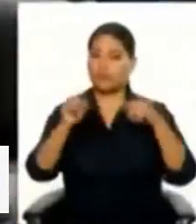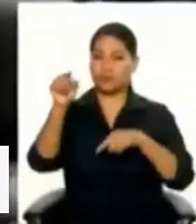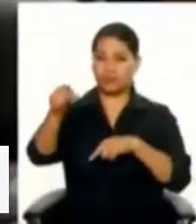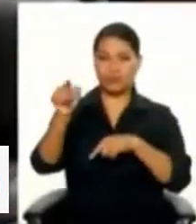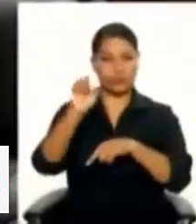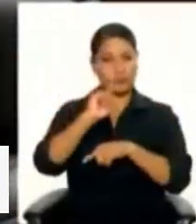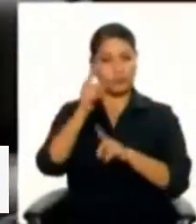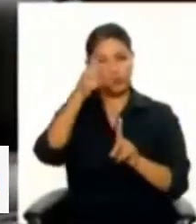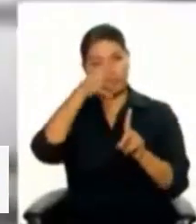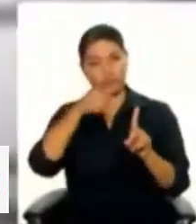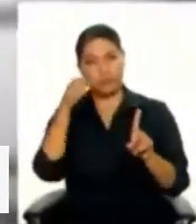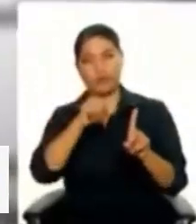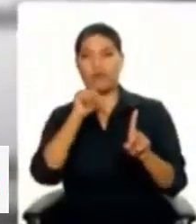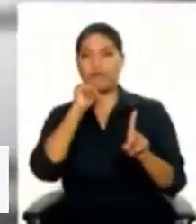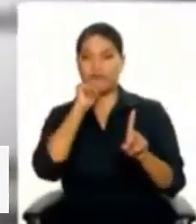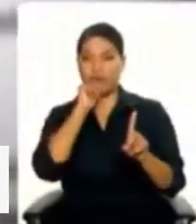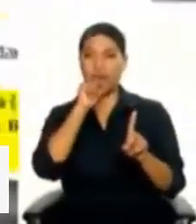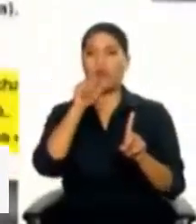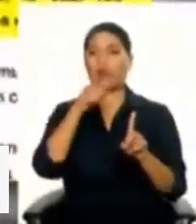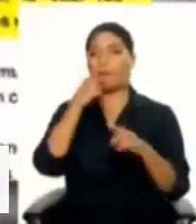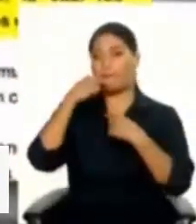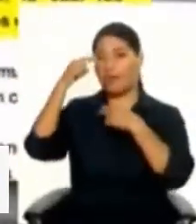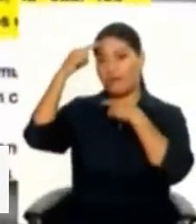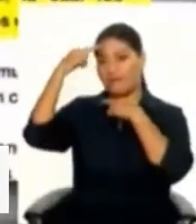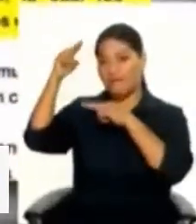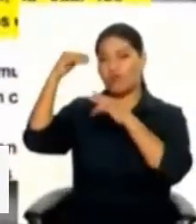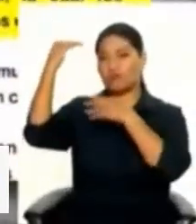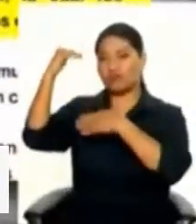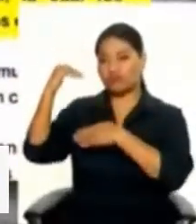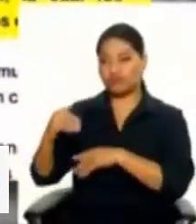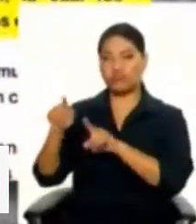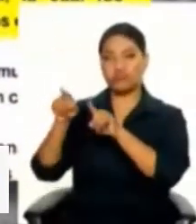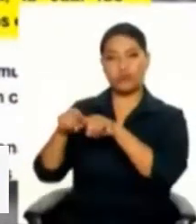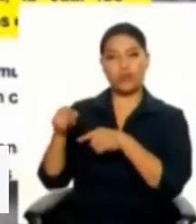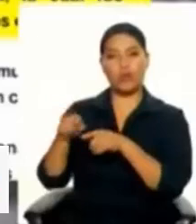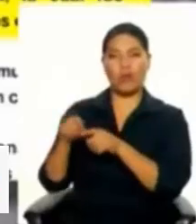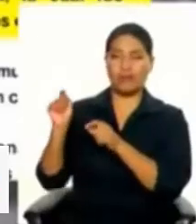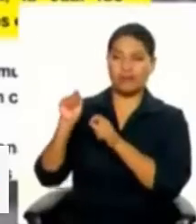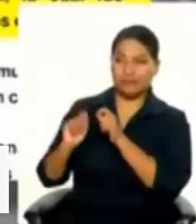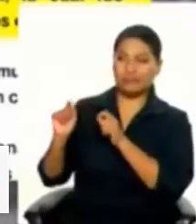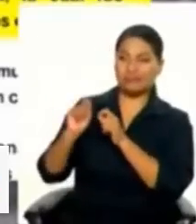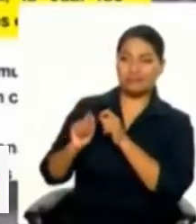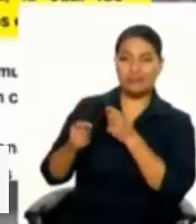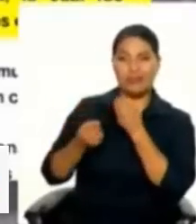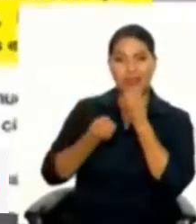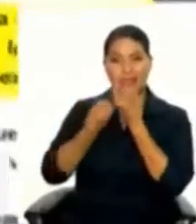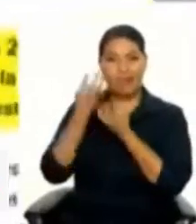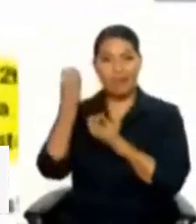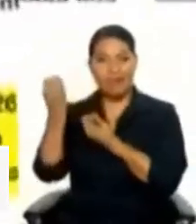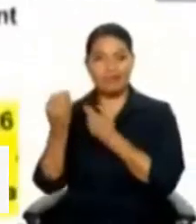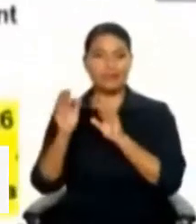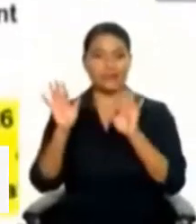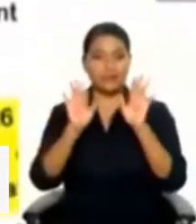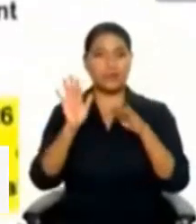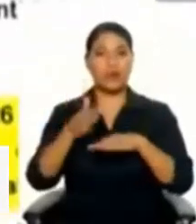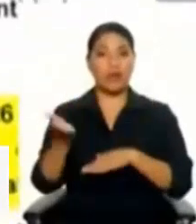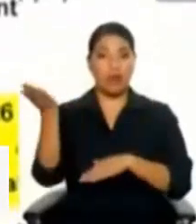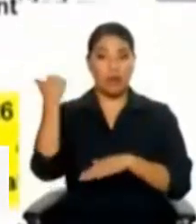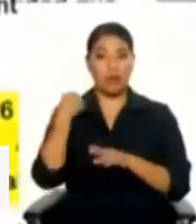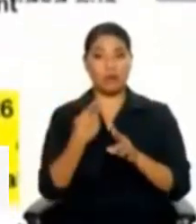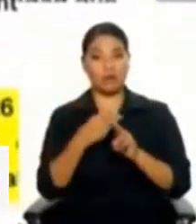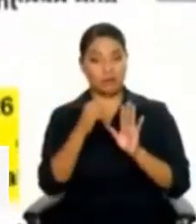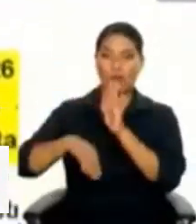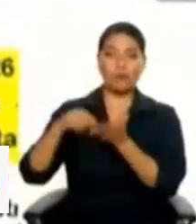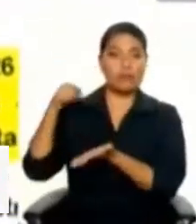Hola amigos de Publicontadores, el día de hoy te daremos a conocer que el presidente del Congreso está en el ojo de la tormenta. Él